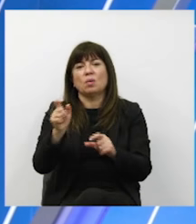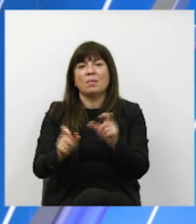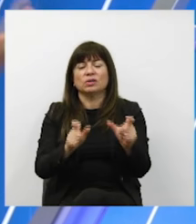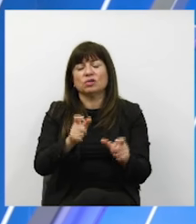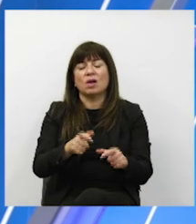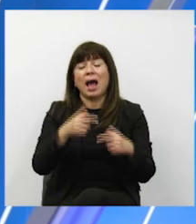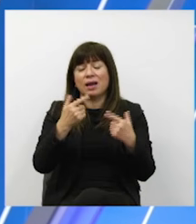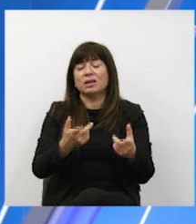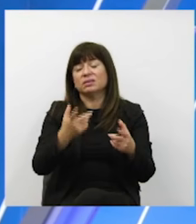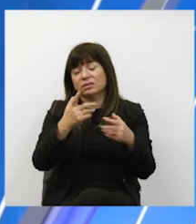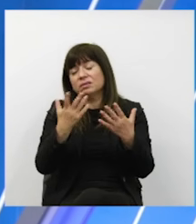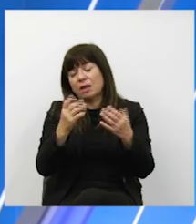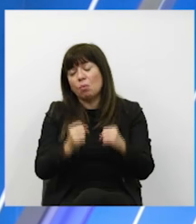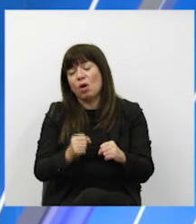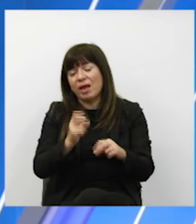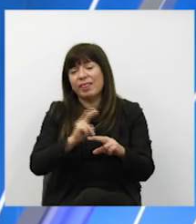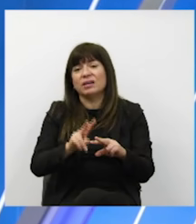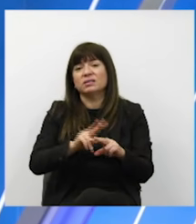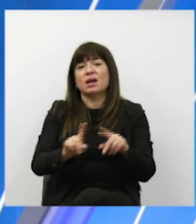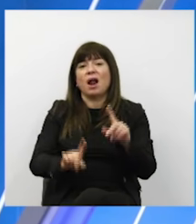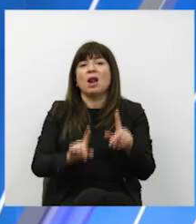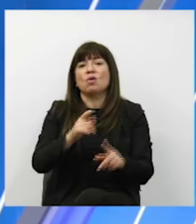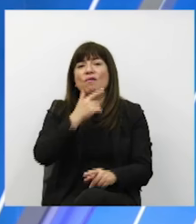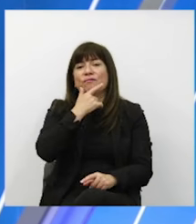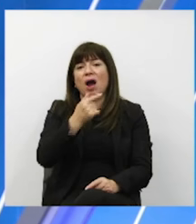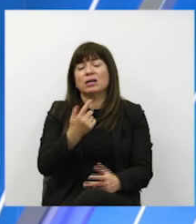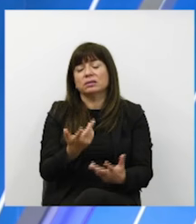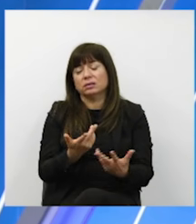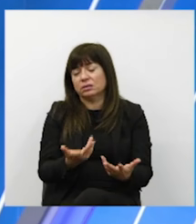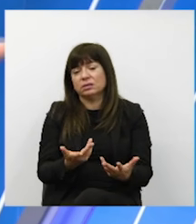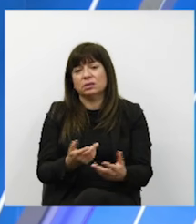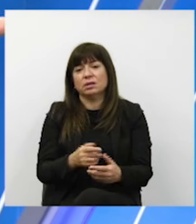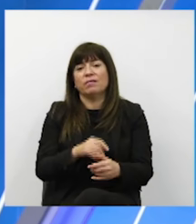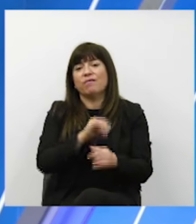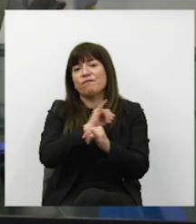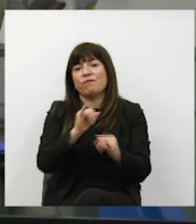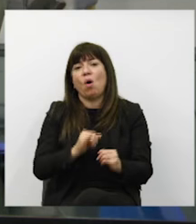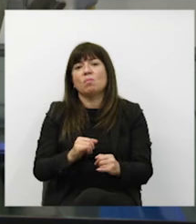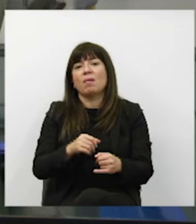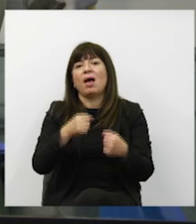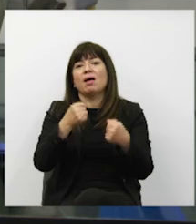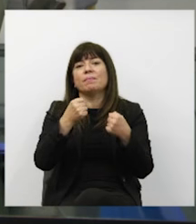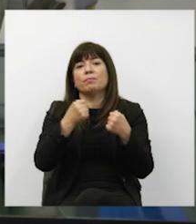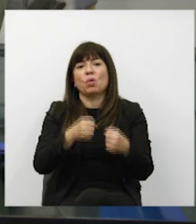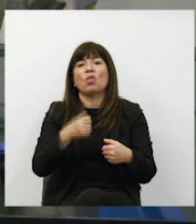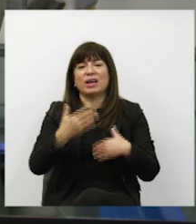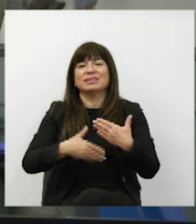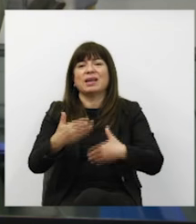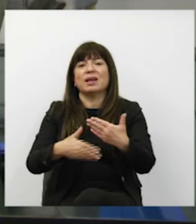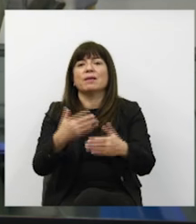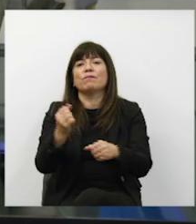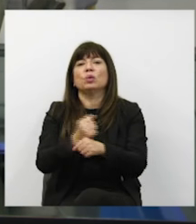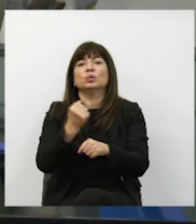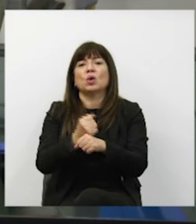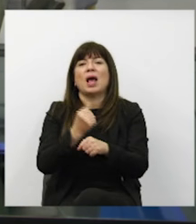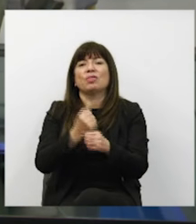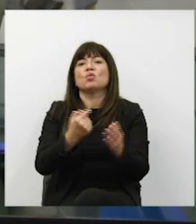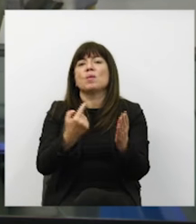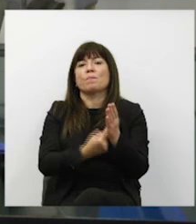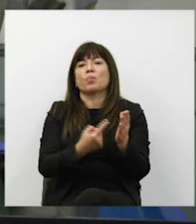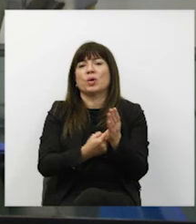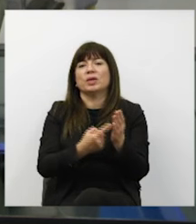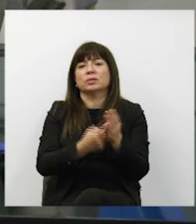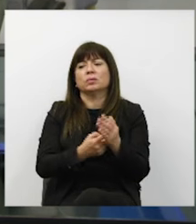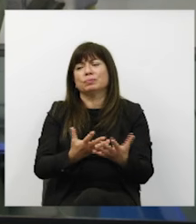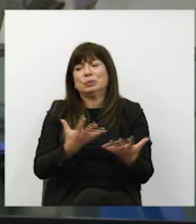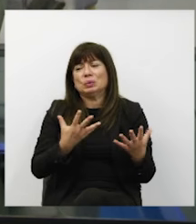se podría hacer algo más o menos fácil y racional, de manera de poder seguir funcionando con ese impuesto que tiene muchas